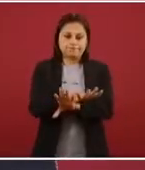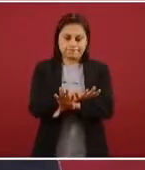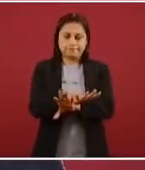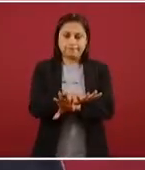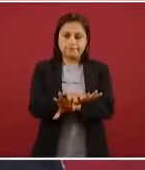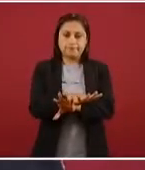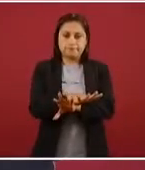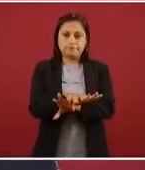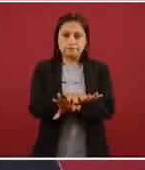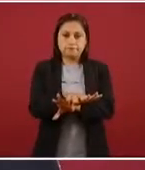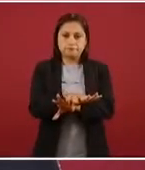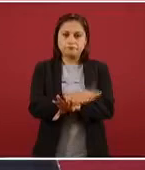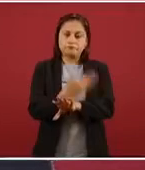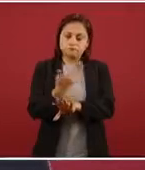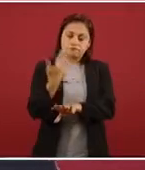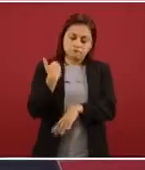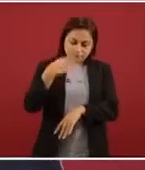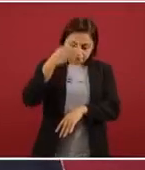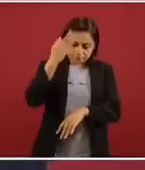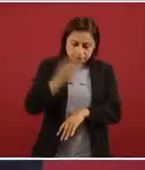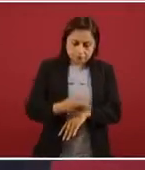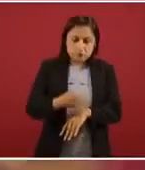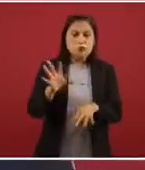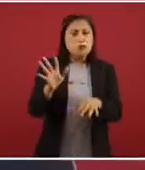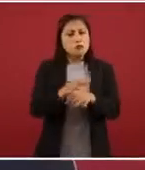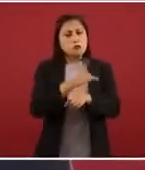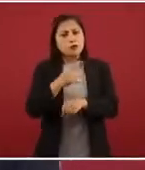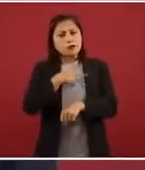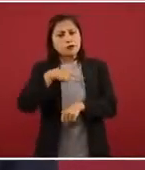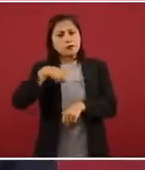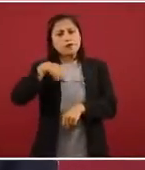nuestras convicciones y con lo que